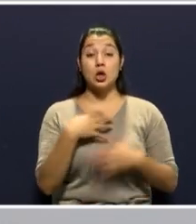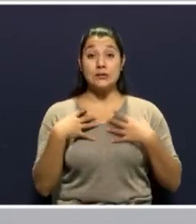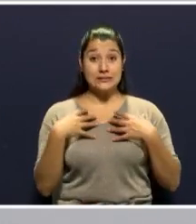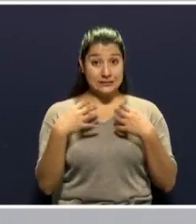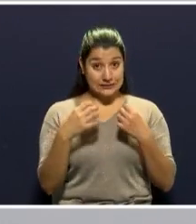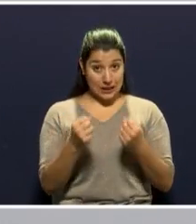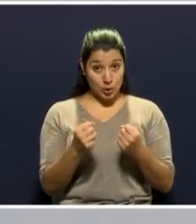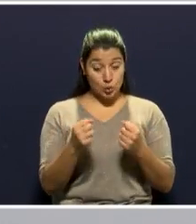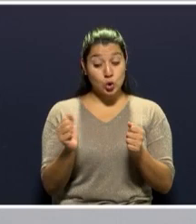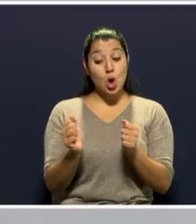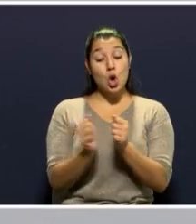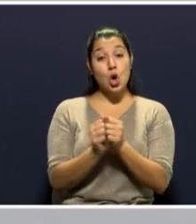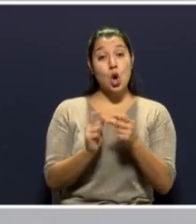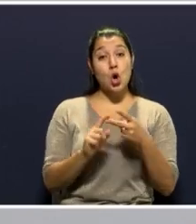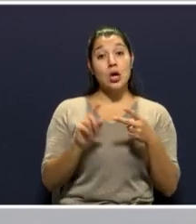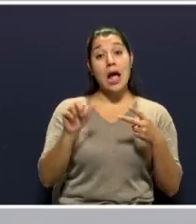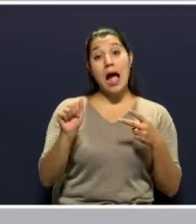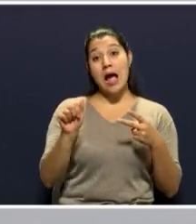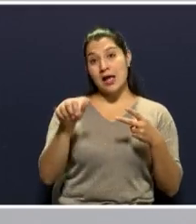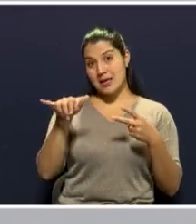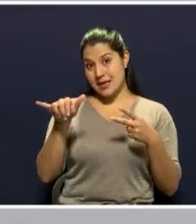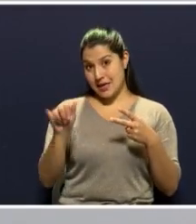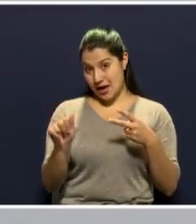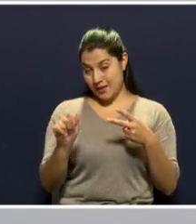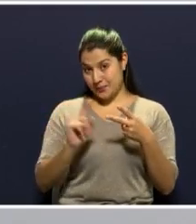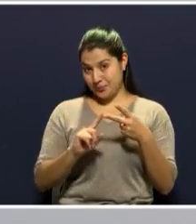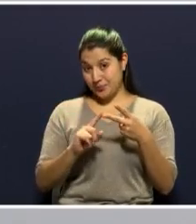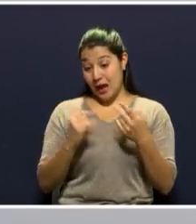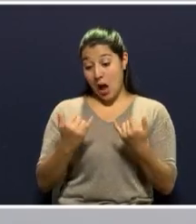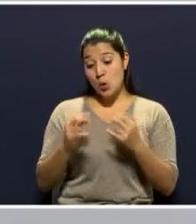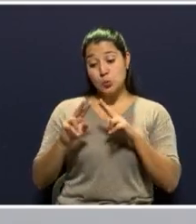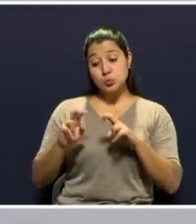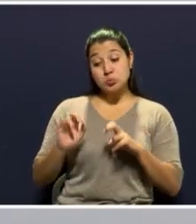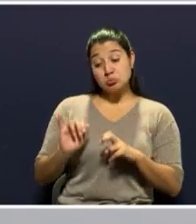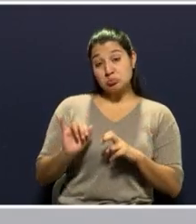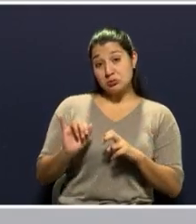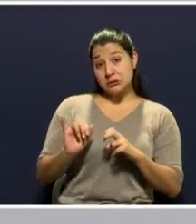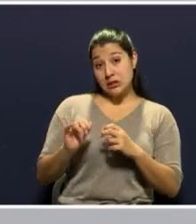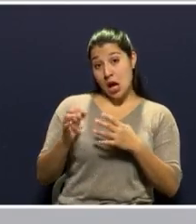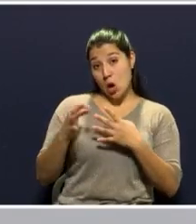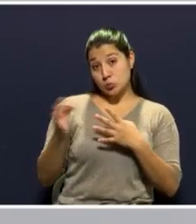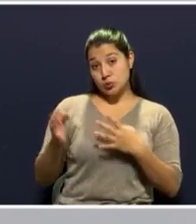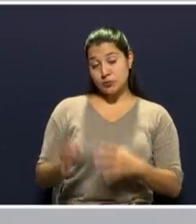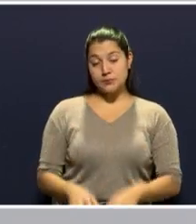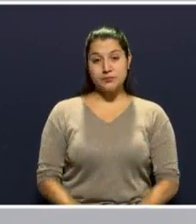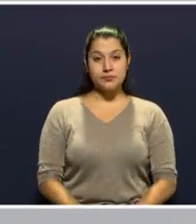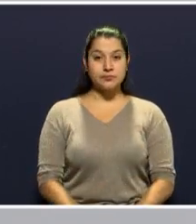Salud, junto con Acueductos y Alcantarillados, analizan esta opción.